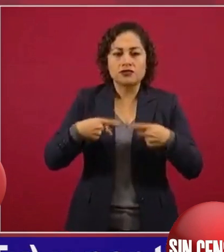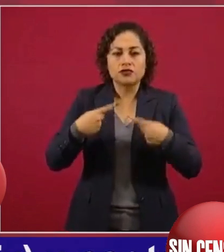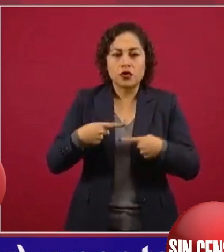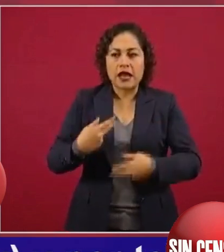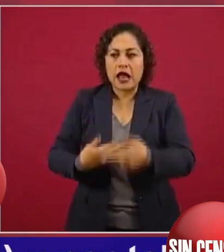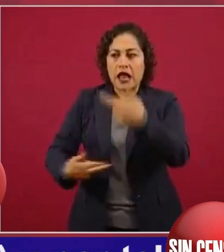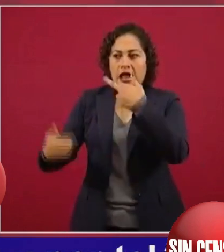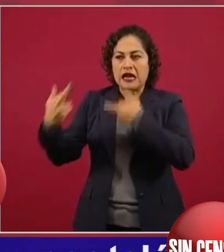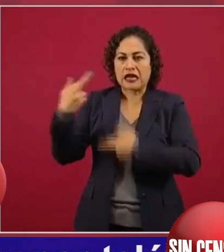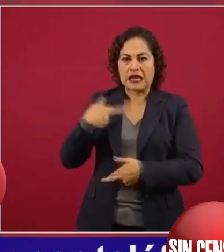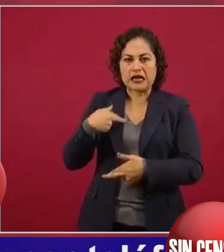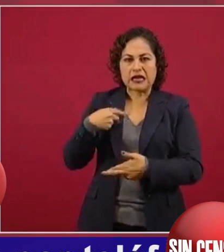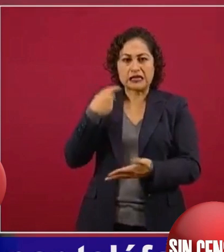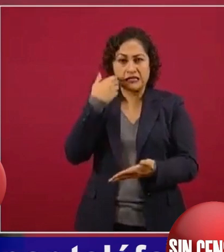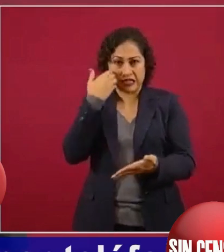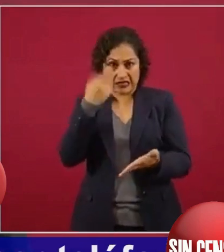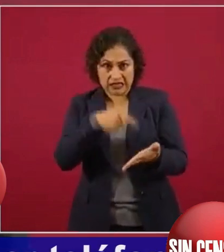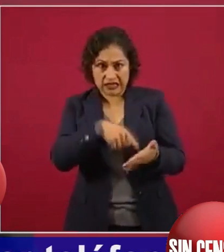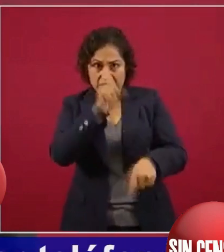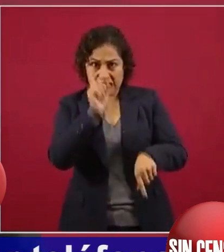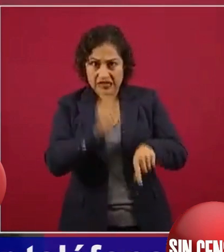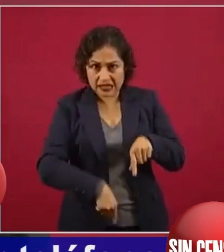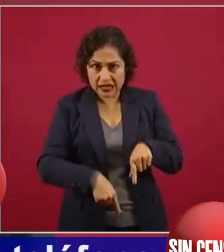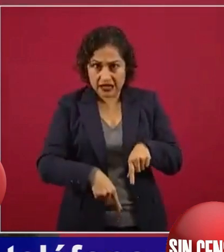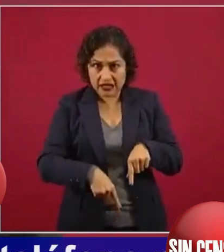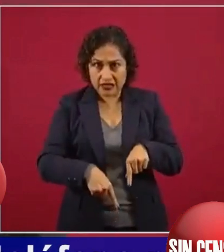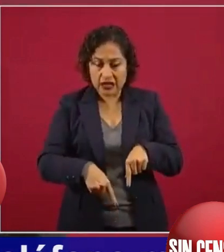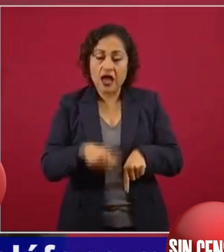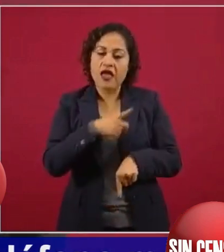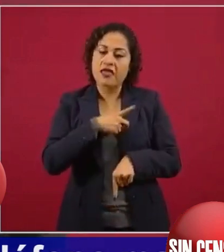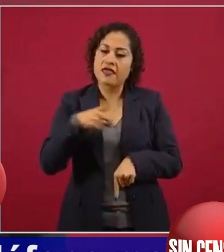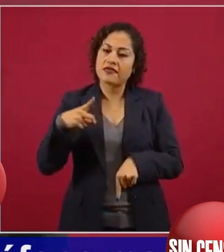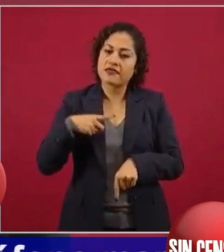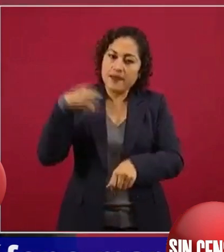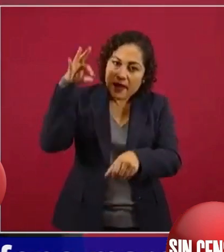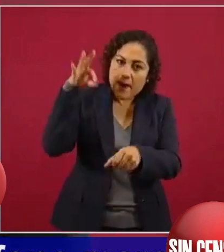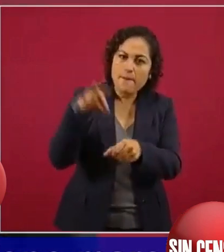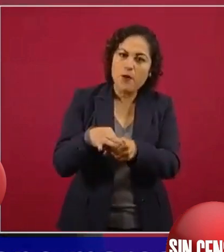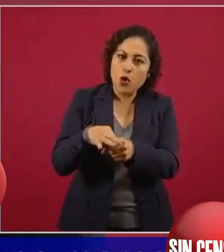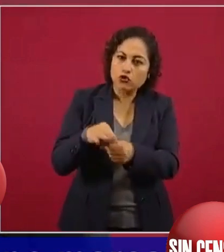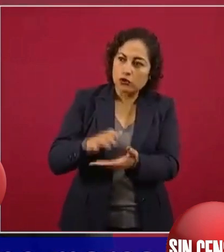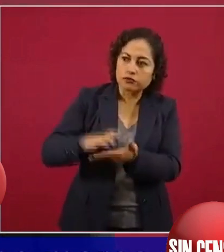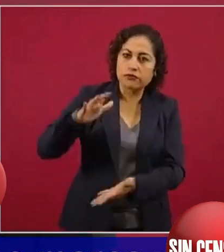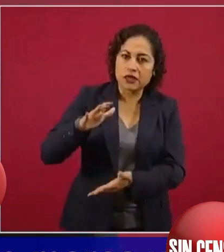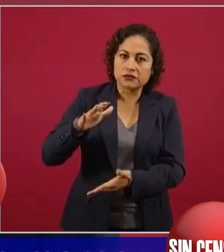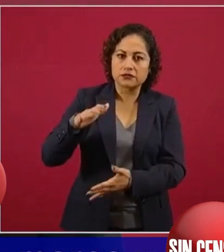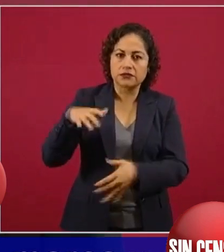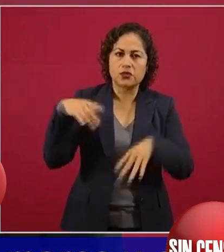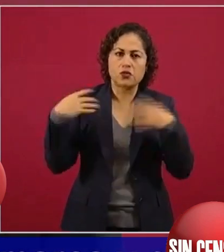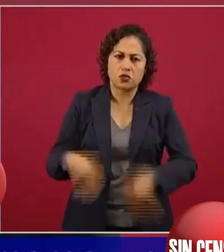votos, y está difícil.